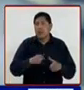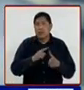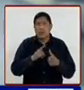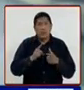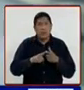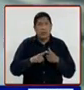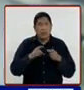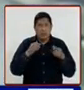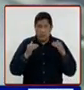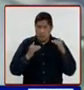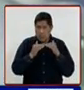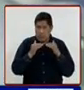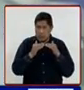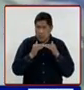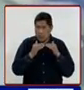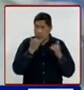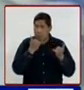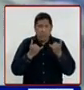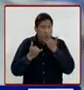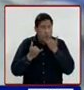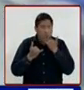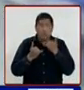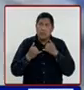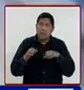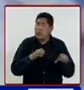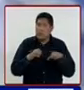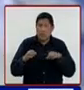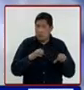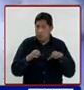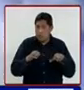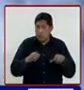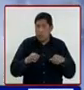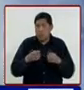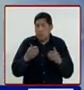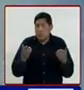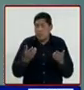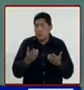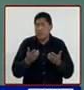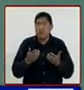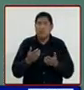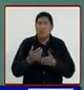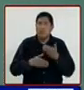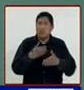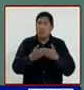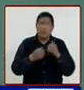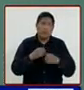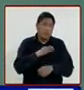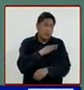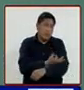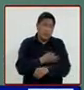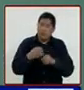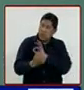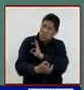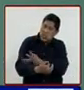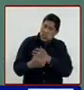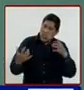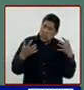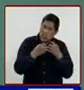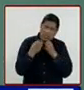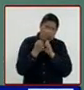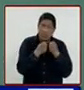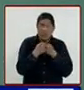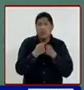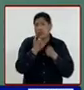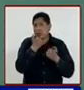esa medida, lógicamente, también el personal policial, ¿no?, ha hecho uso racional de la fuerza, lógicamente, con la finalidad